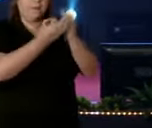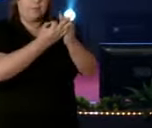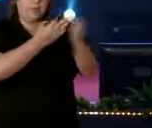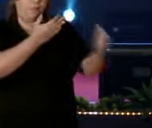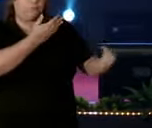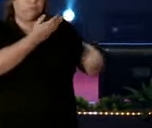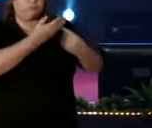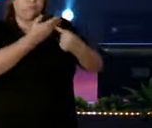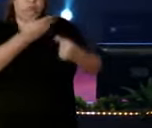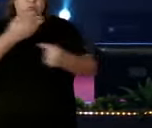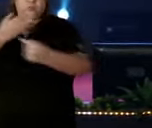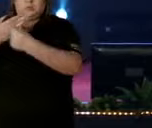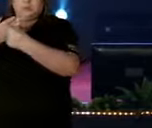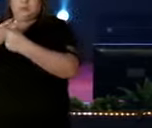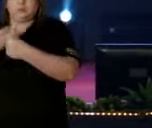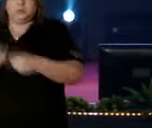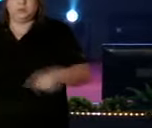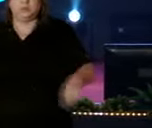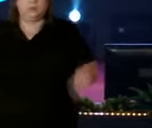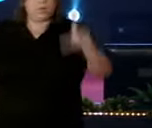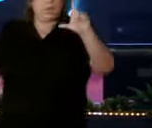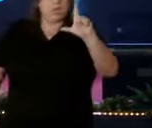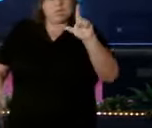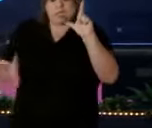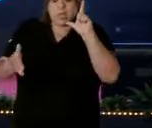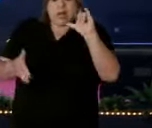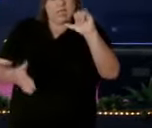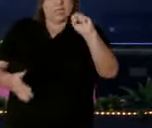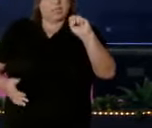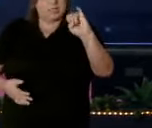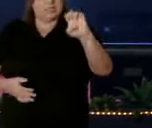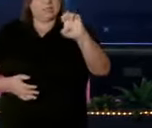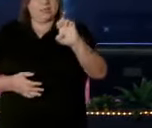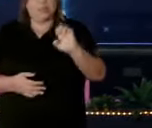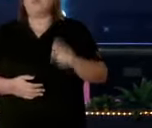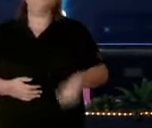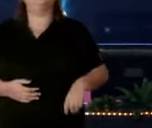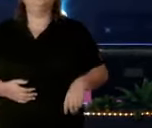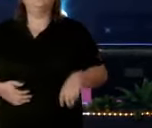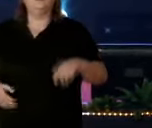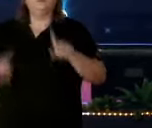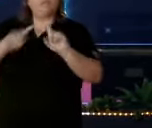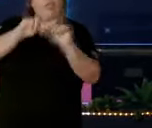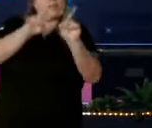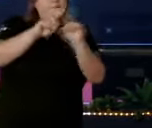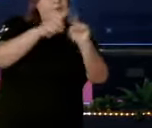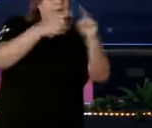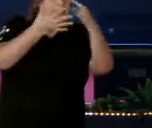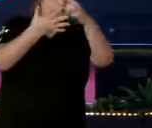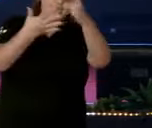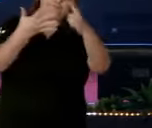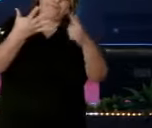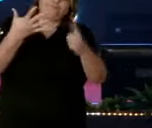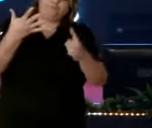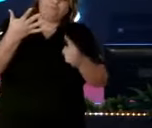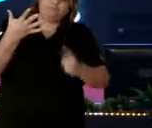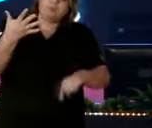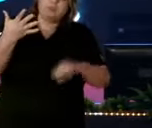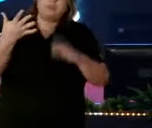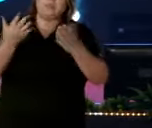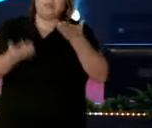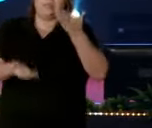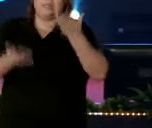Joana Rodríguez Bebe, a nuestra hermana Lizzie, entre otros, que está usted, hermana Riquelme, entre otros, tenemos muchas personas allí que quizás